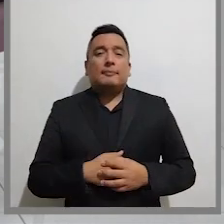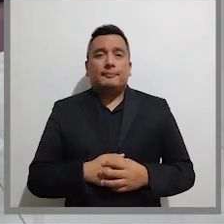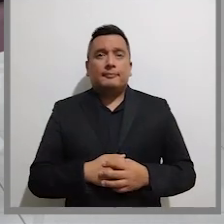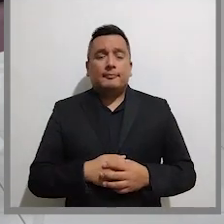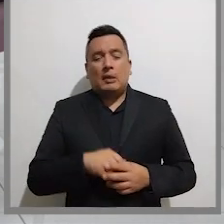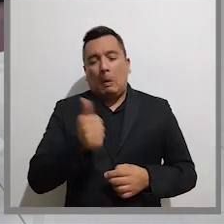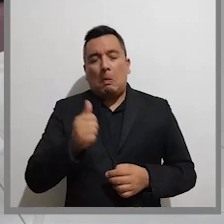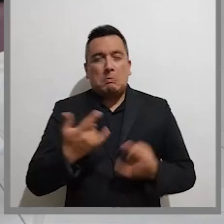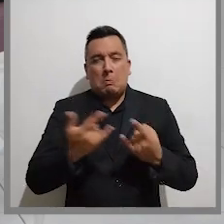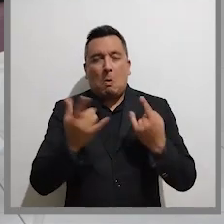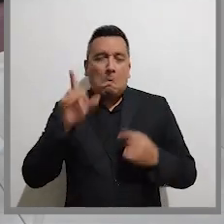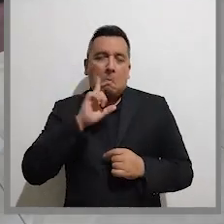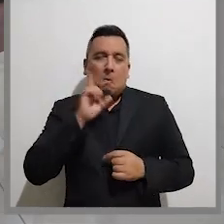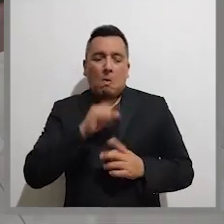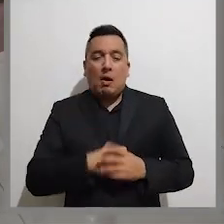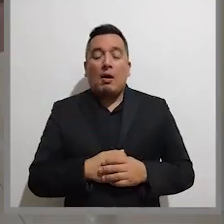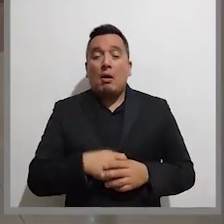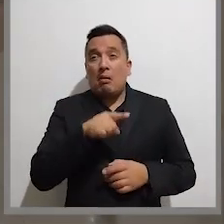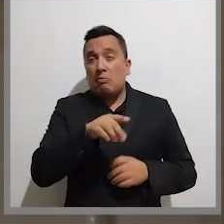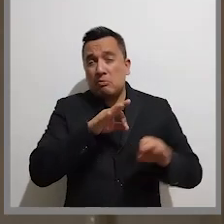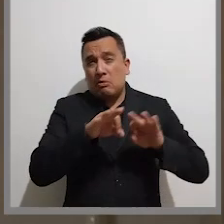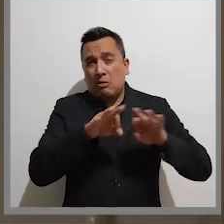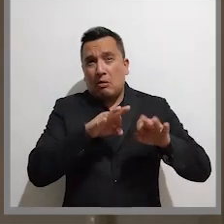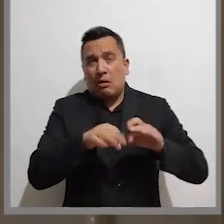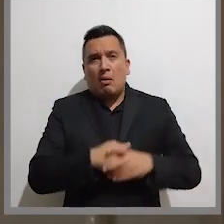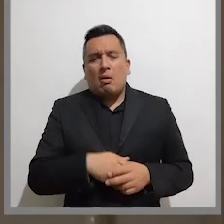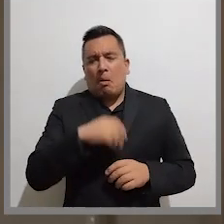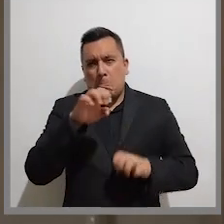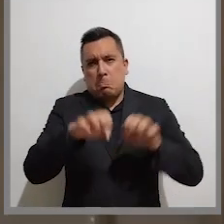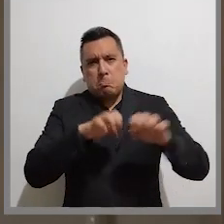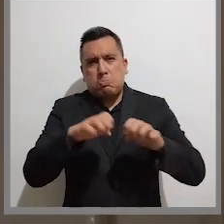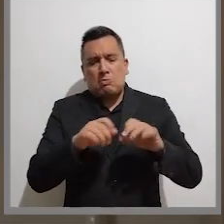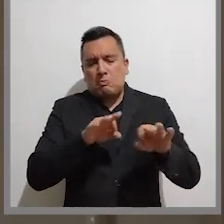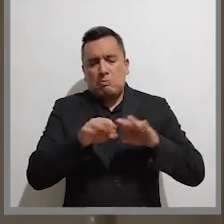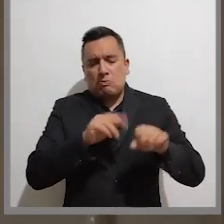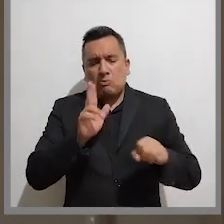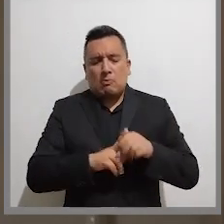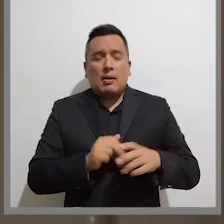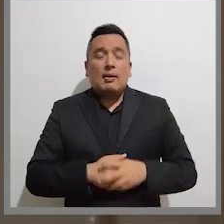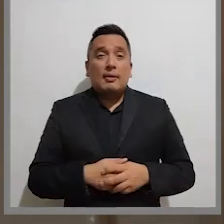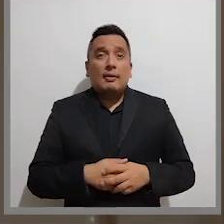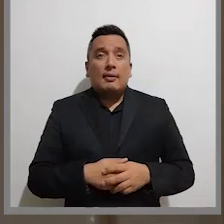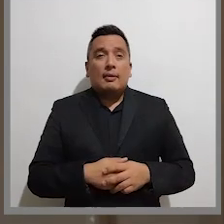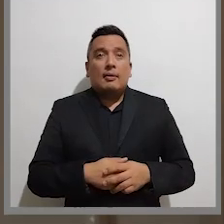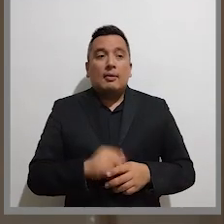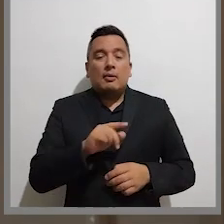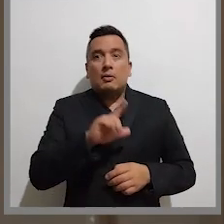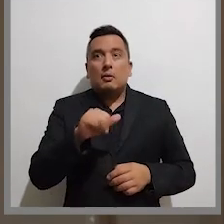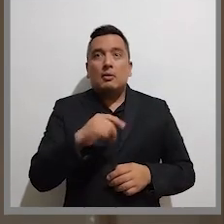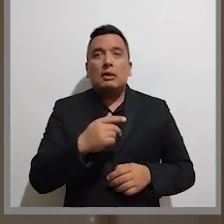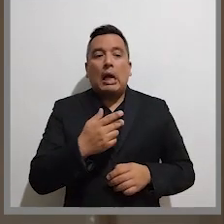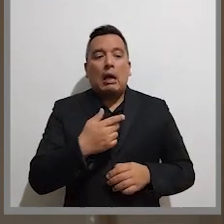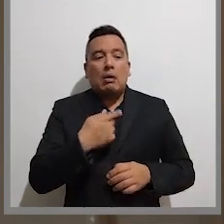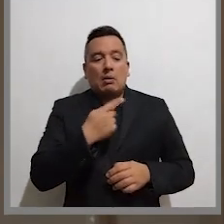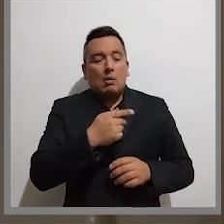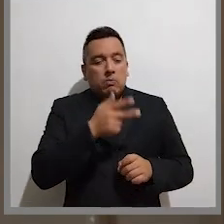una mujer que se dedica a trabajar en una empresa donde de la misma manera colan un video en